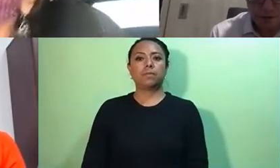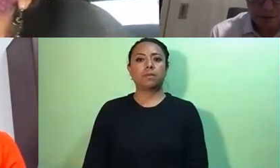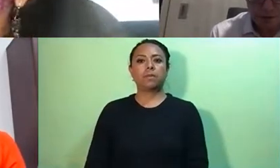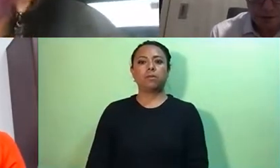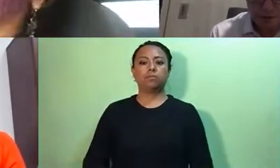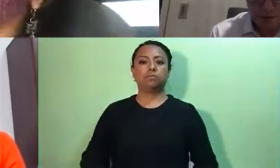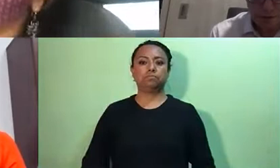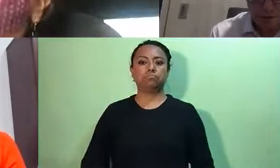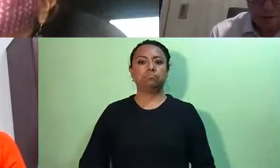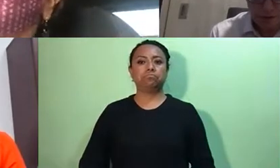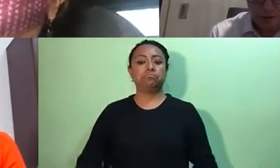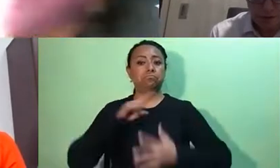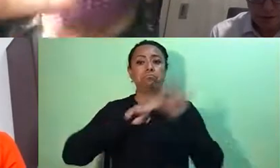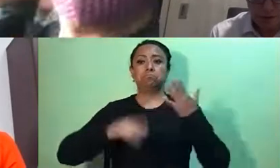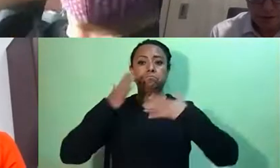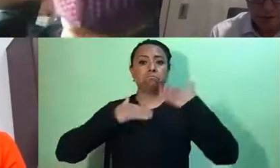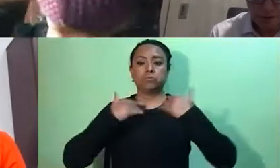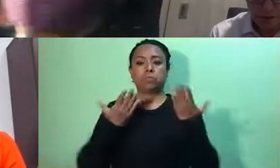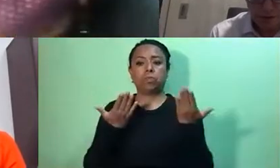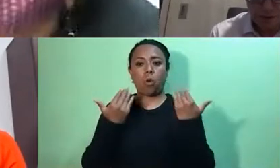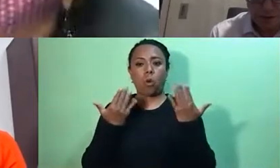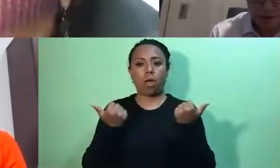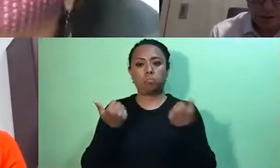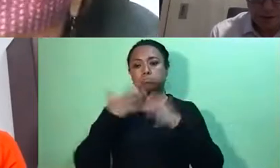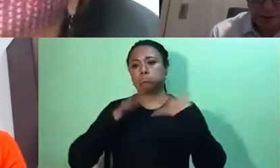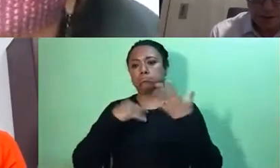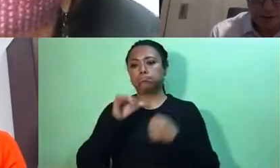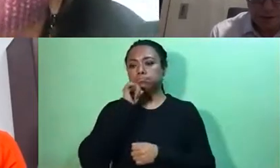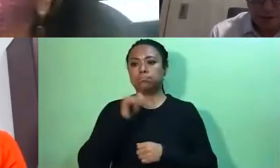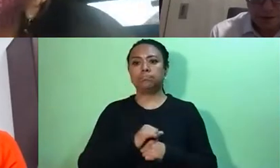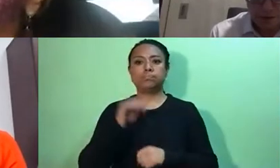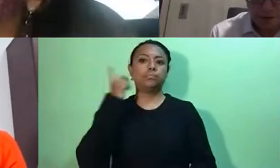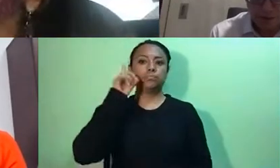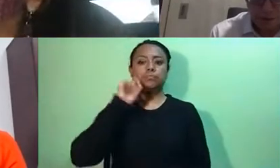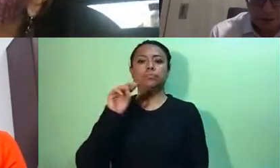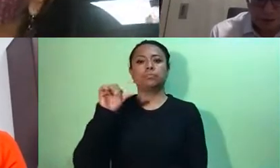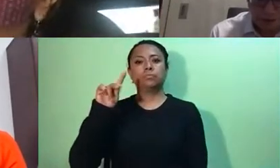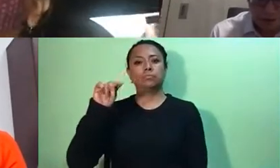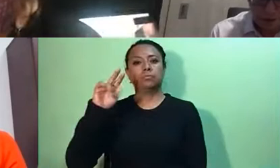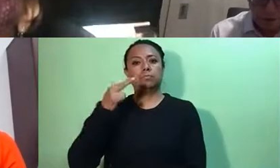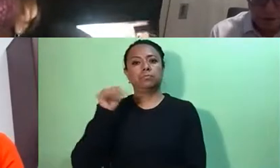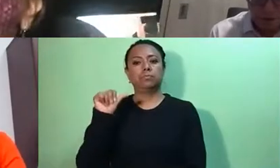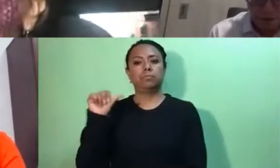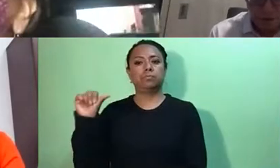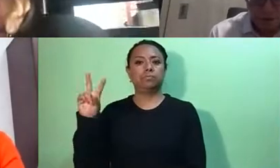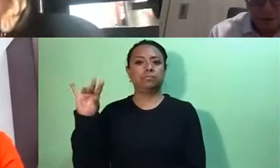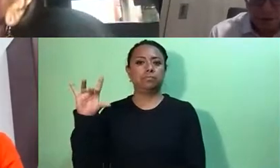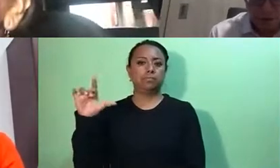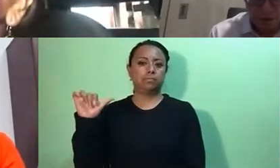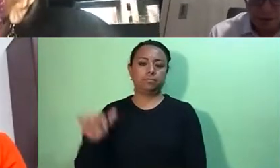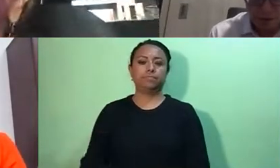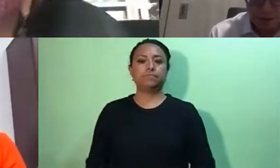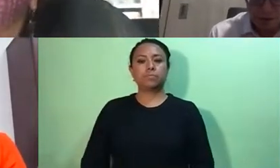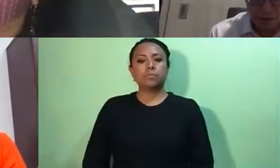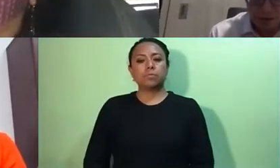¿No hay alguna intervención, no hay ningún comentario? Diputada Marta Ávila, adelante, por favor. Yo,